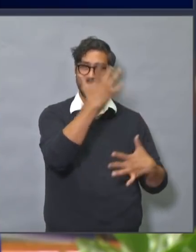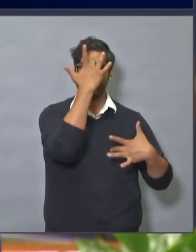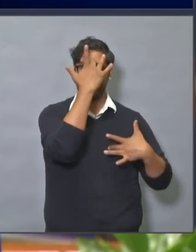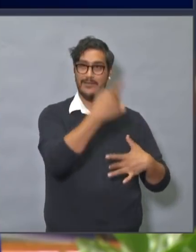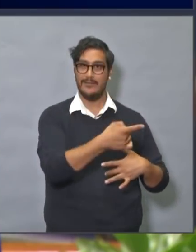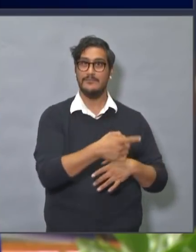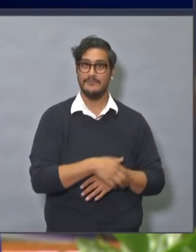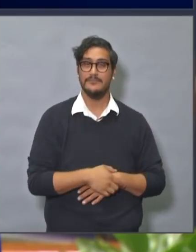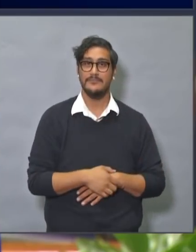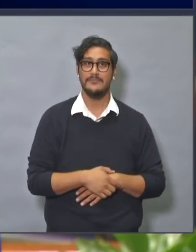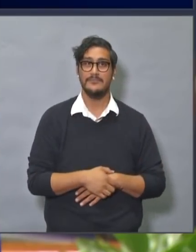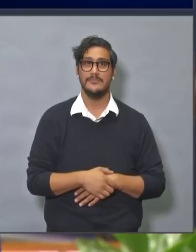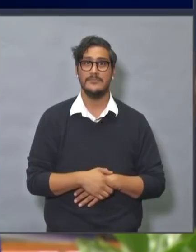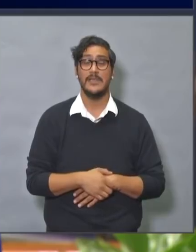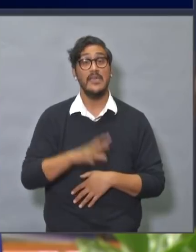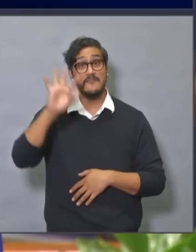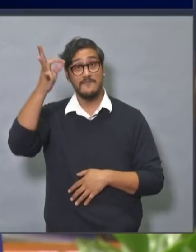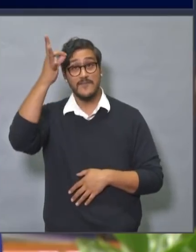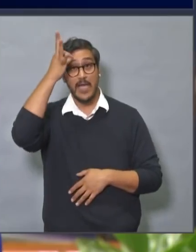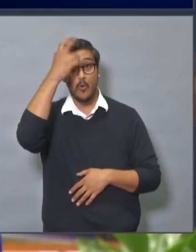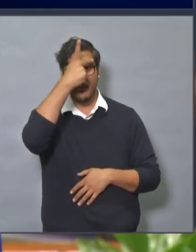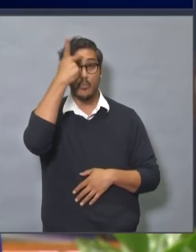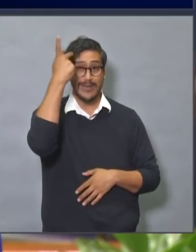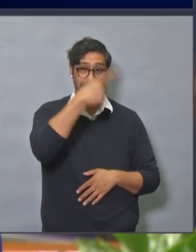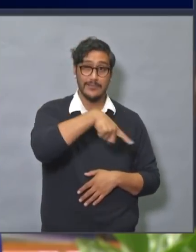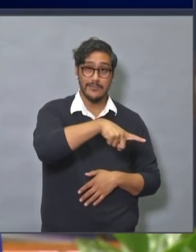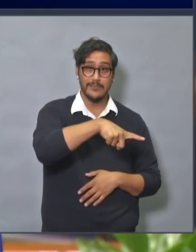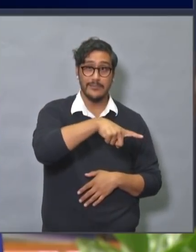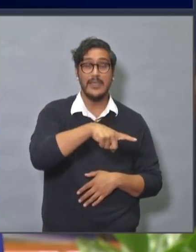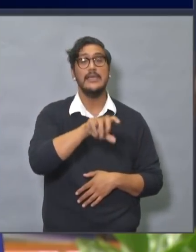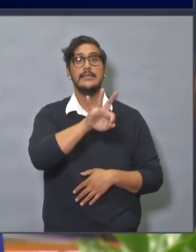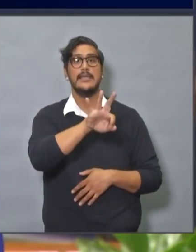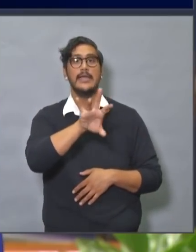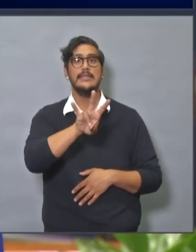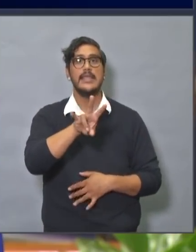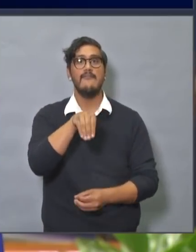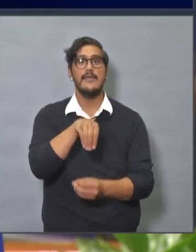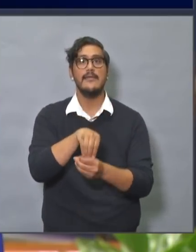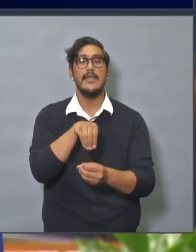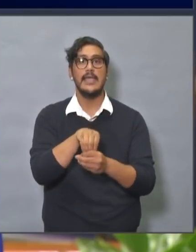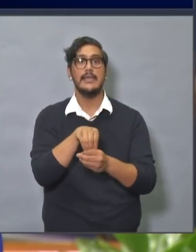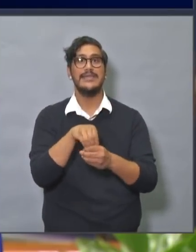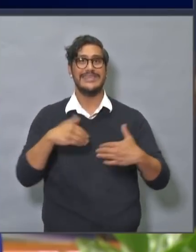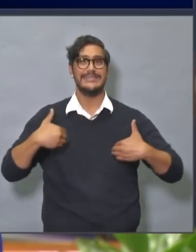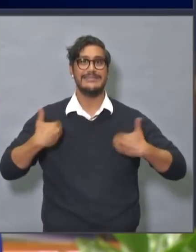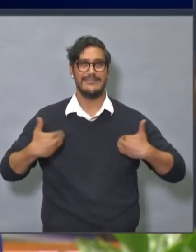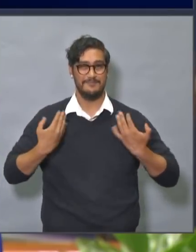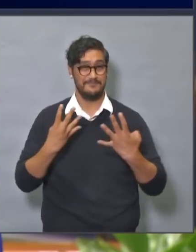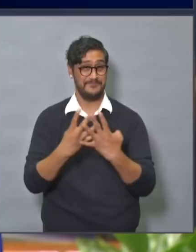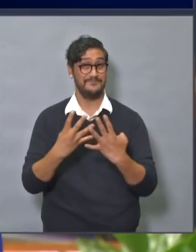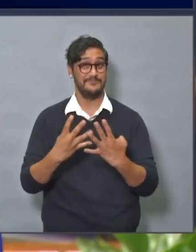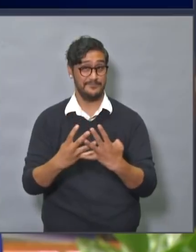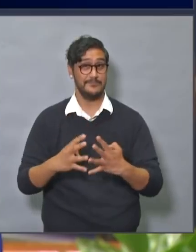757 casos en prisiones federales y 97 casos en las instalaciones juveniles.